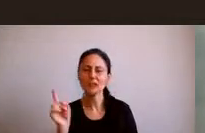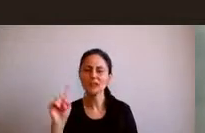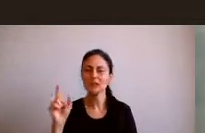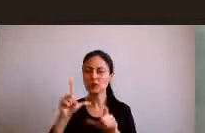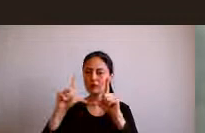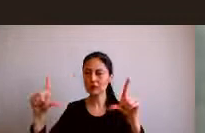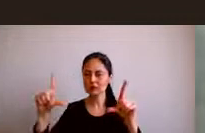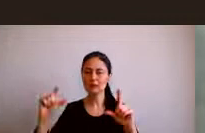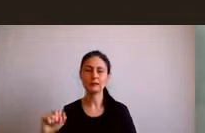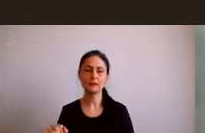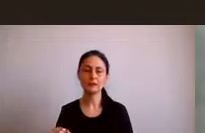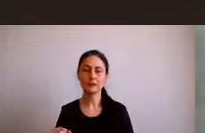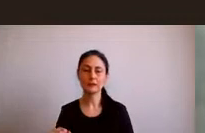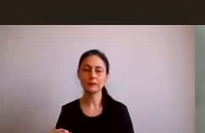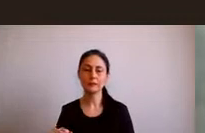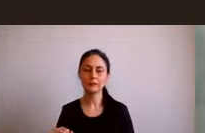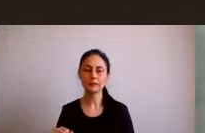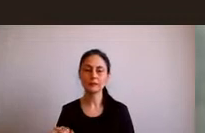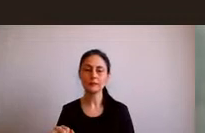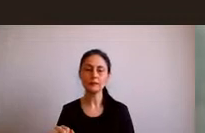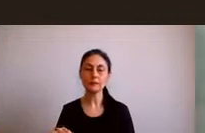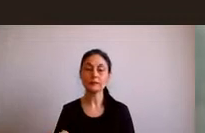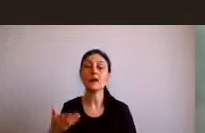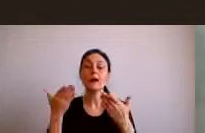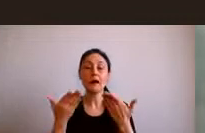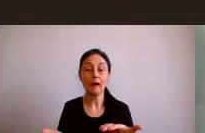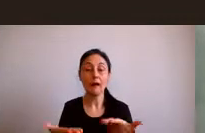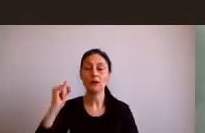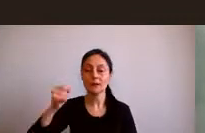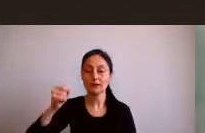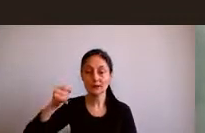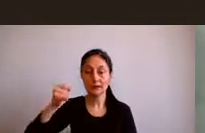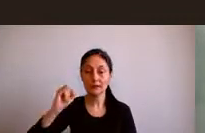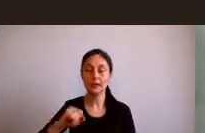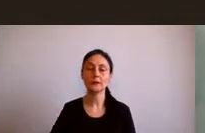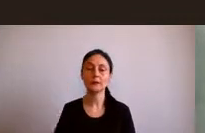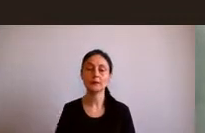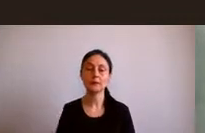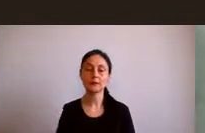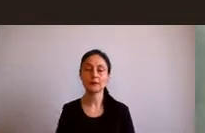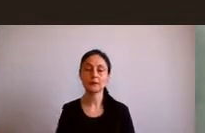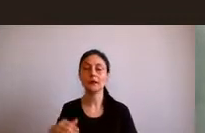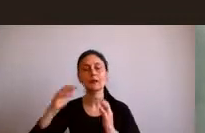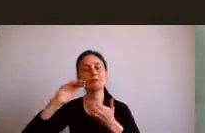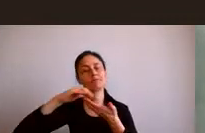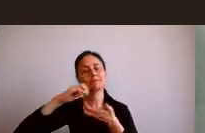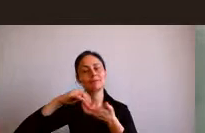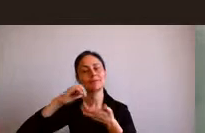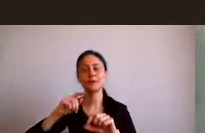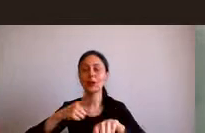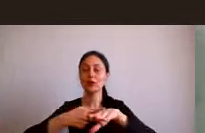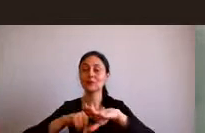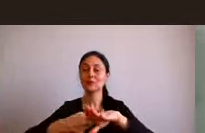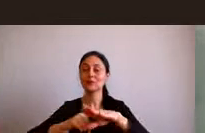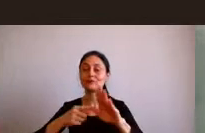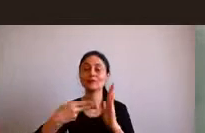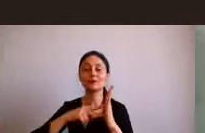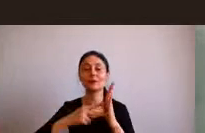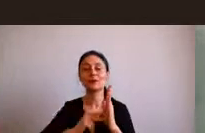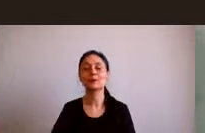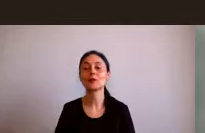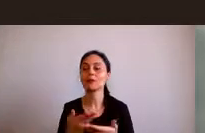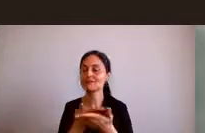¿Se ve? Ahora sí se ve. Ya, súper, ya. Disculpen por los inconvenientes tecnológicos, pero ya creo